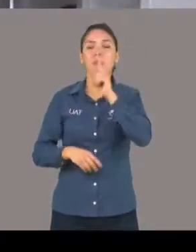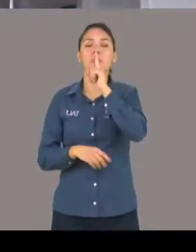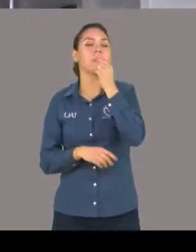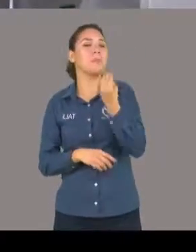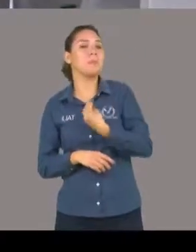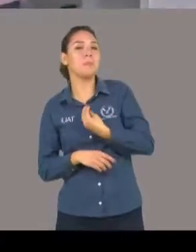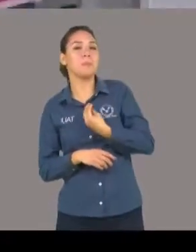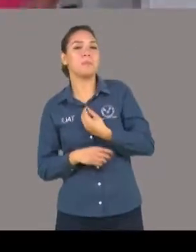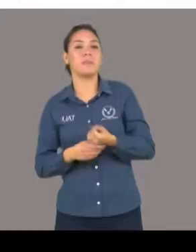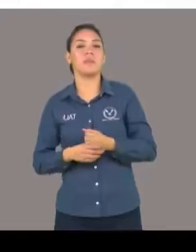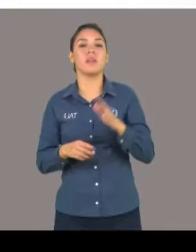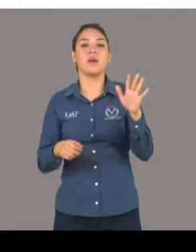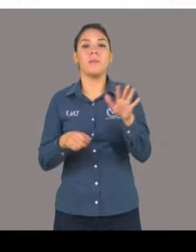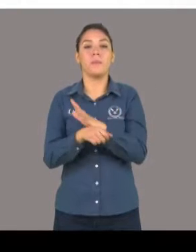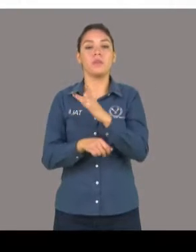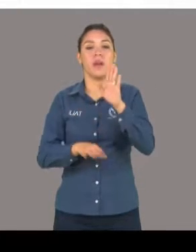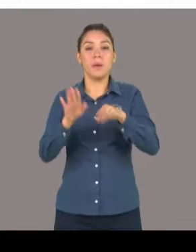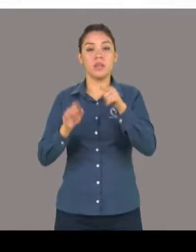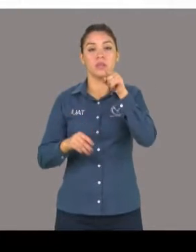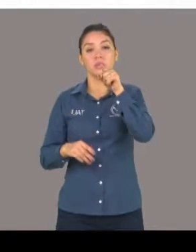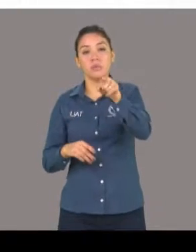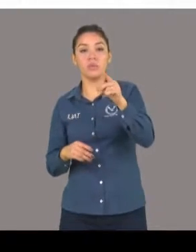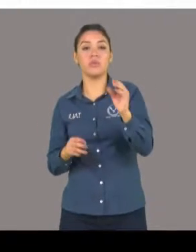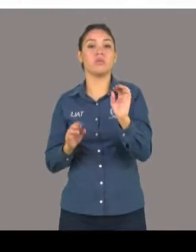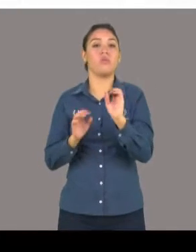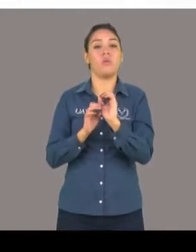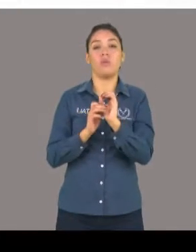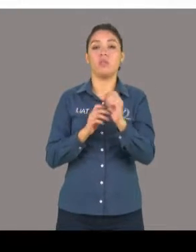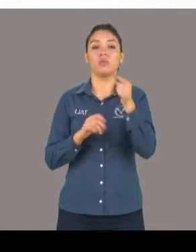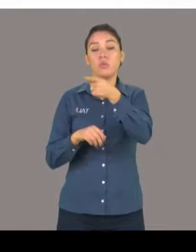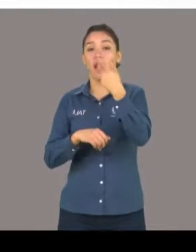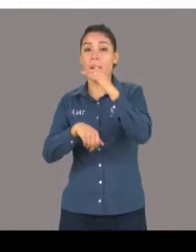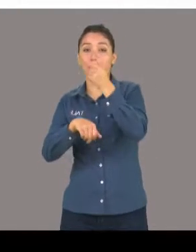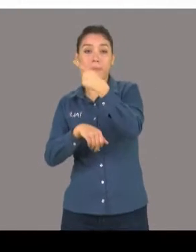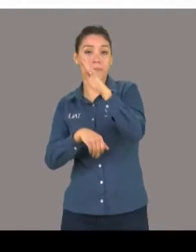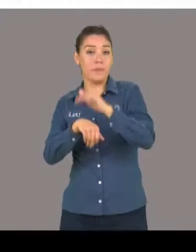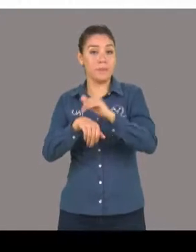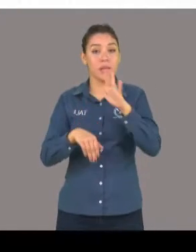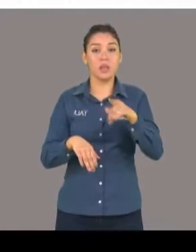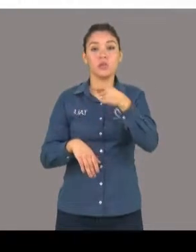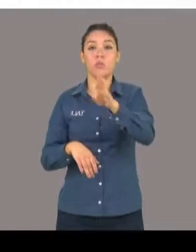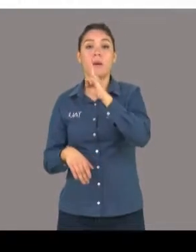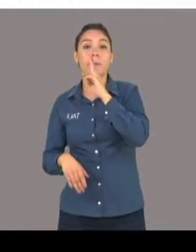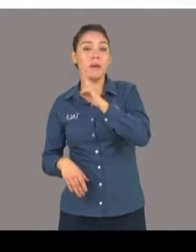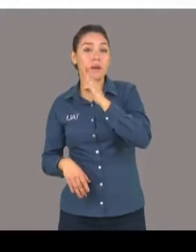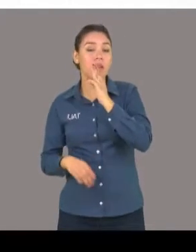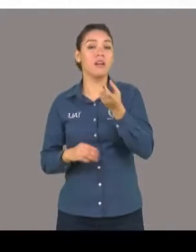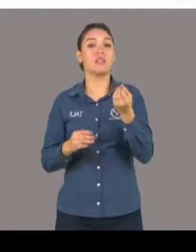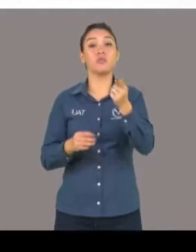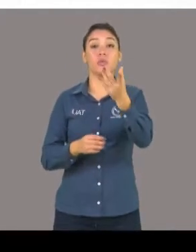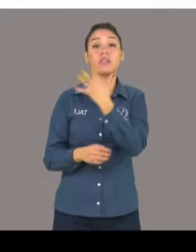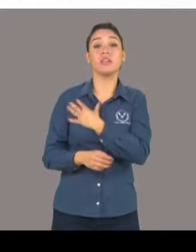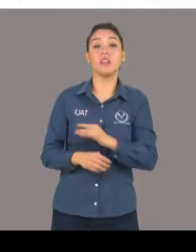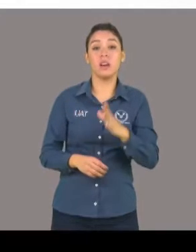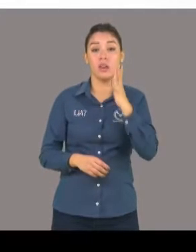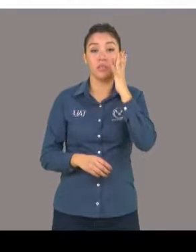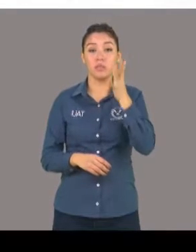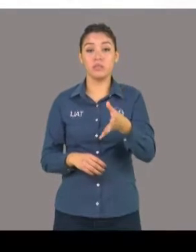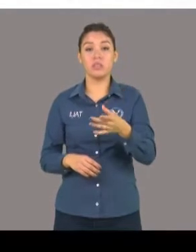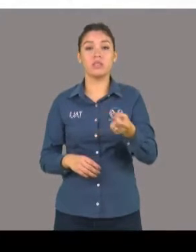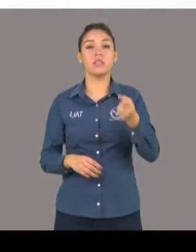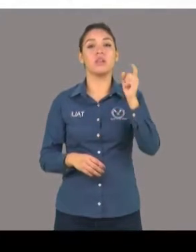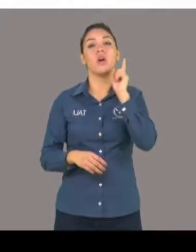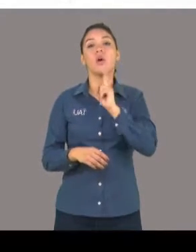no se dan cuenta de ello, porque podrías ser tú, tal vez tu amiga, tu madre, tu